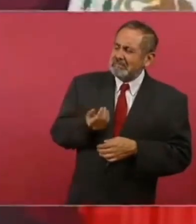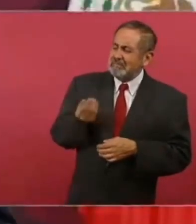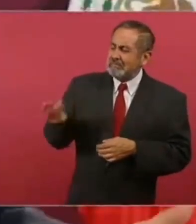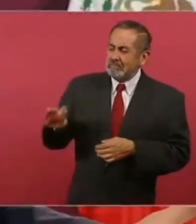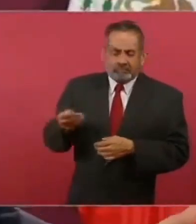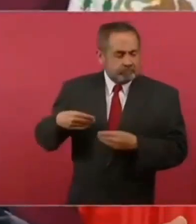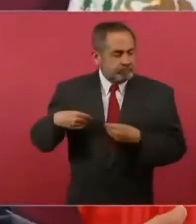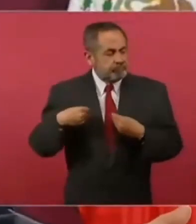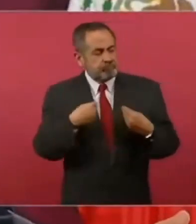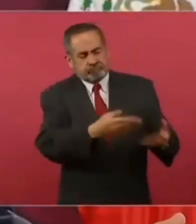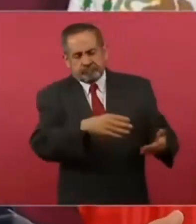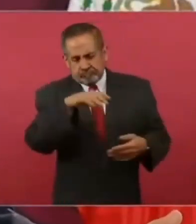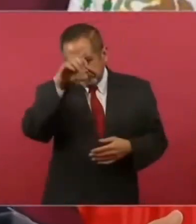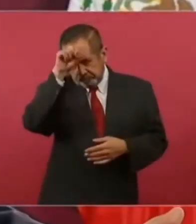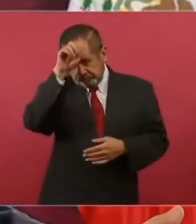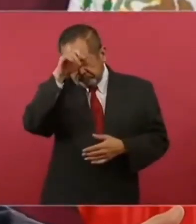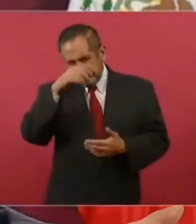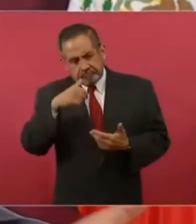En un año